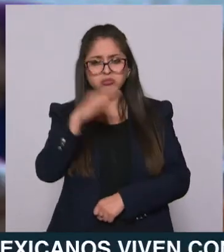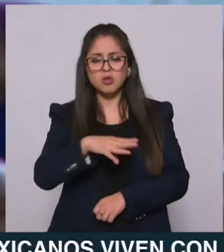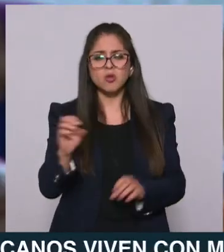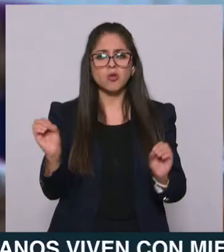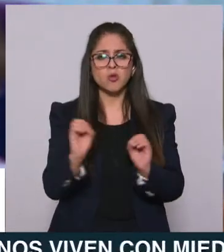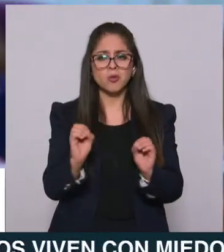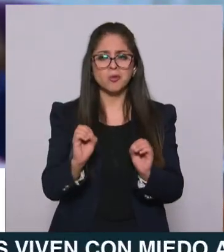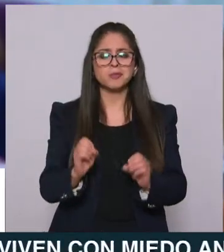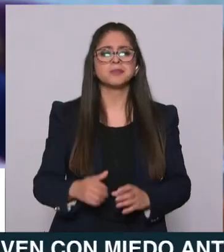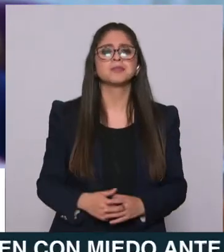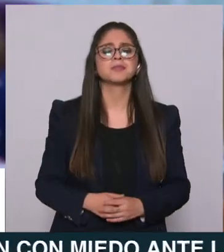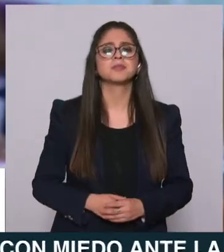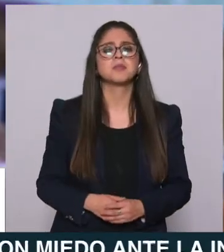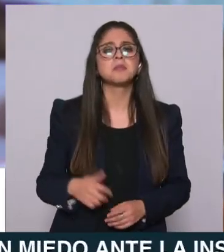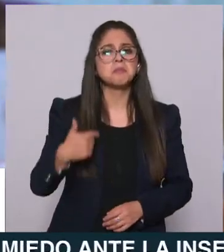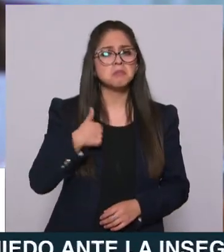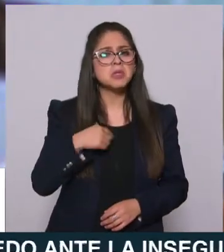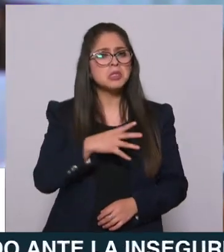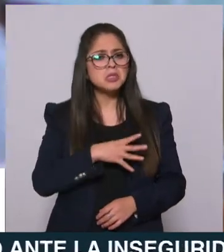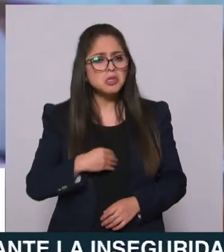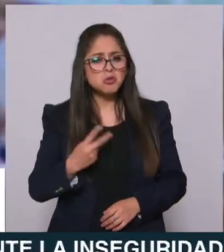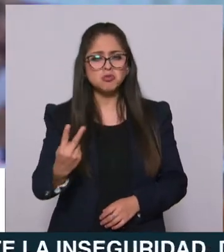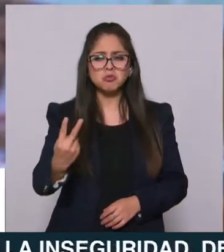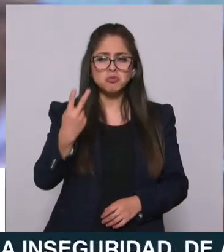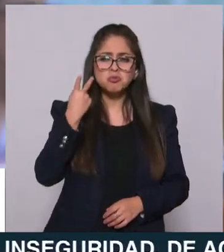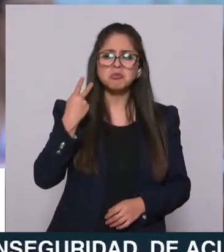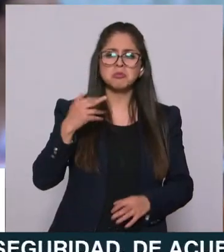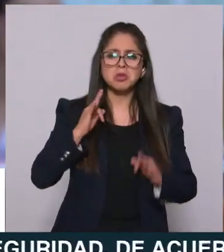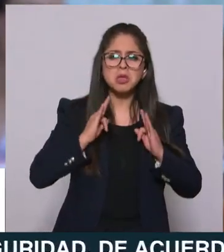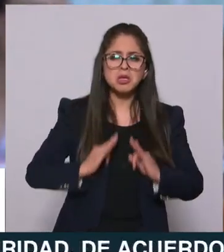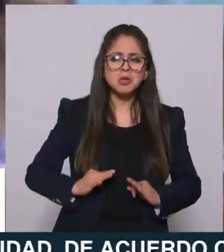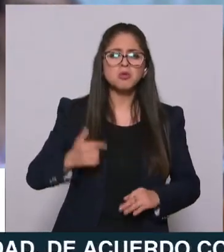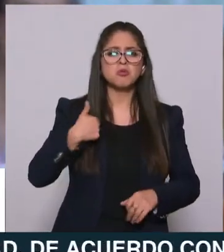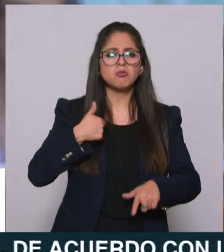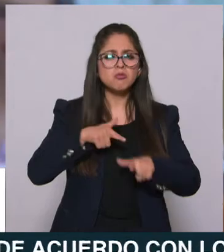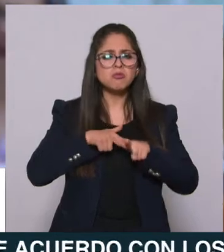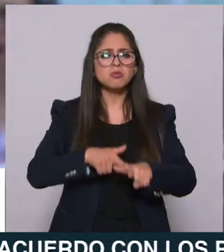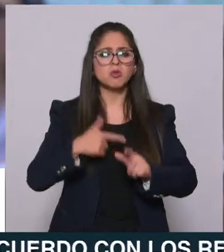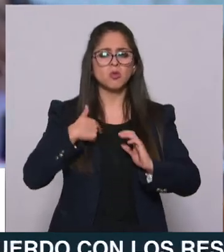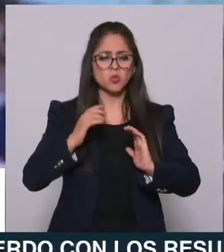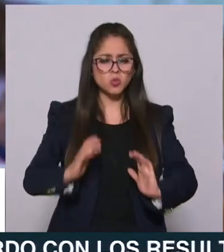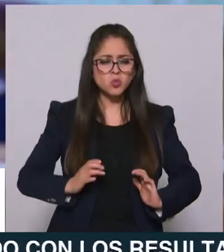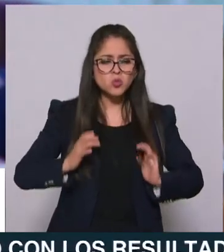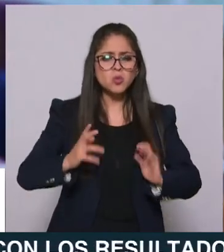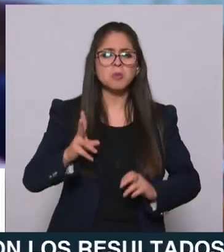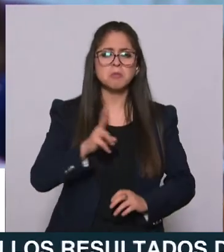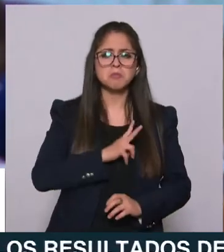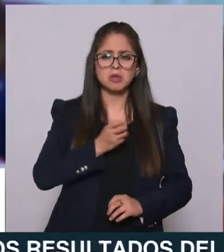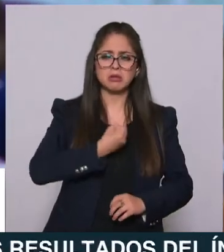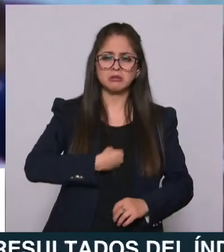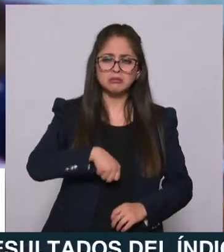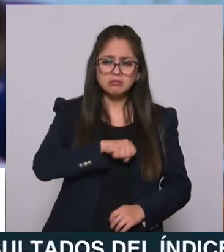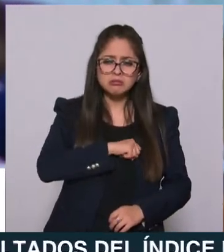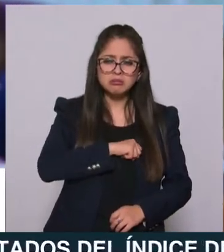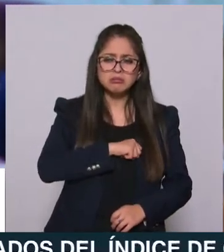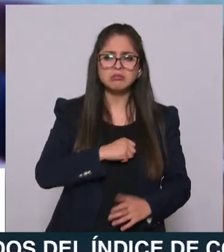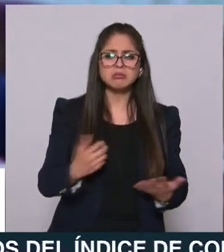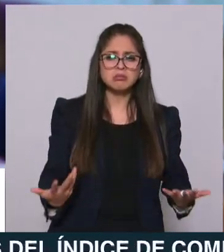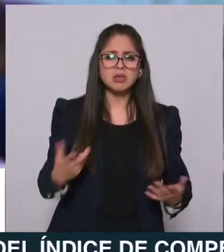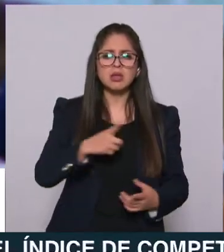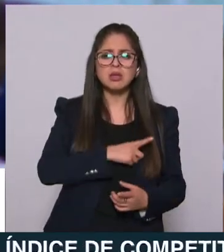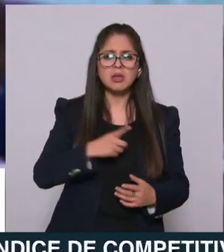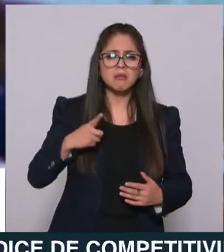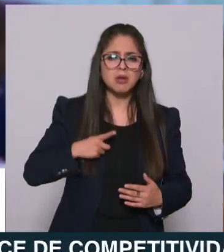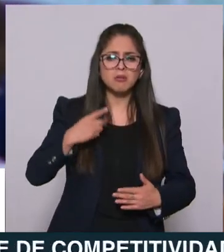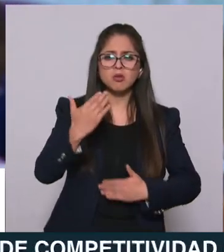ellos ya ahorita ya están tranquilos porque me ven que sigo adelante y pues hay que seguir